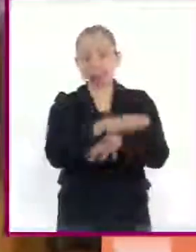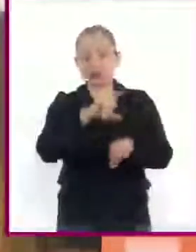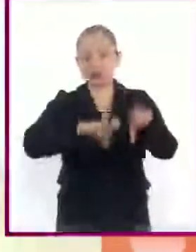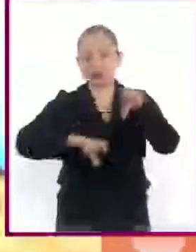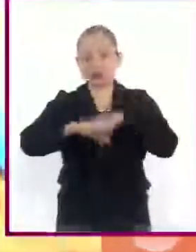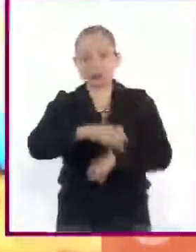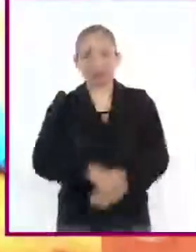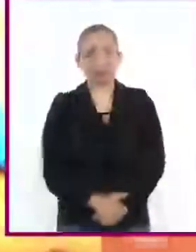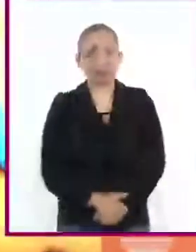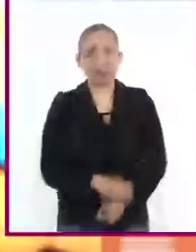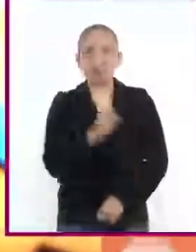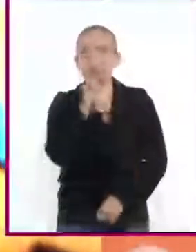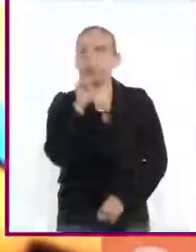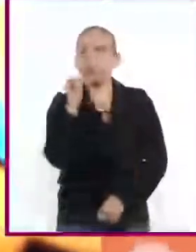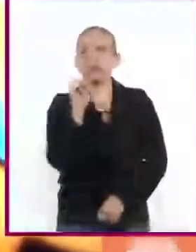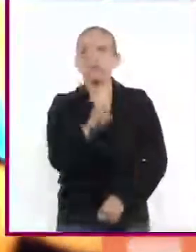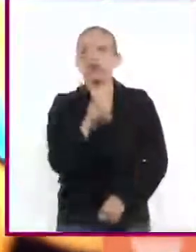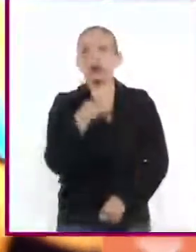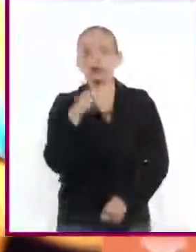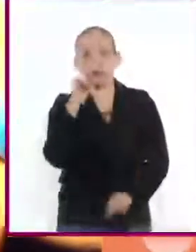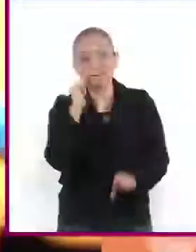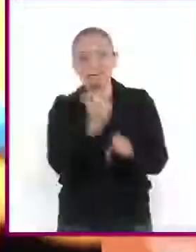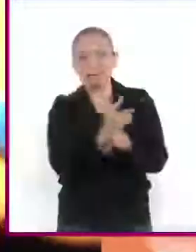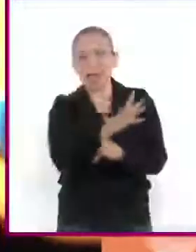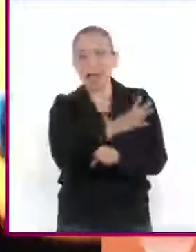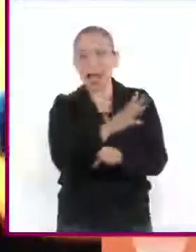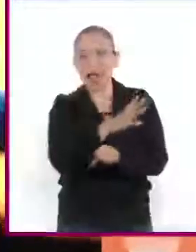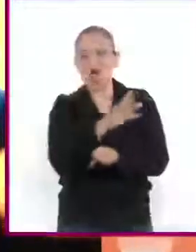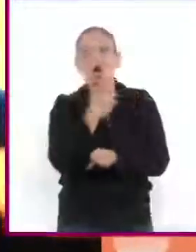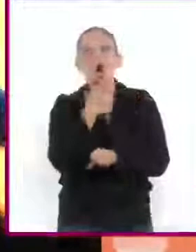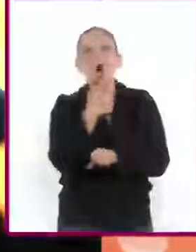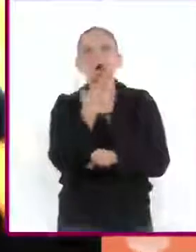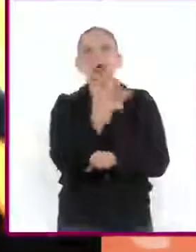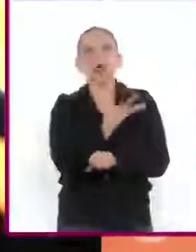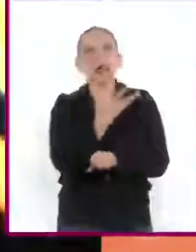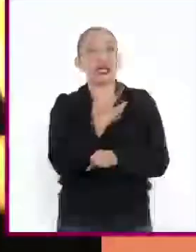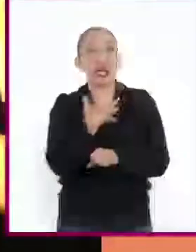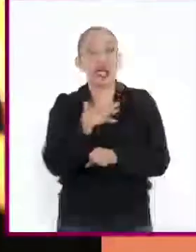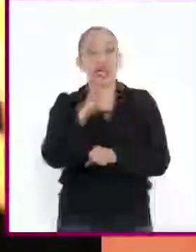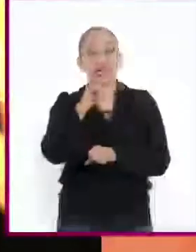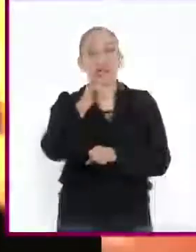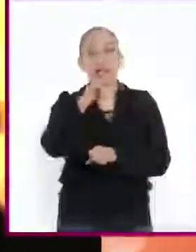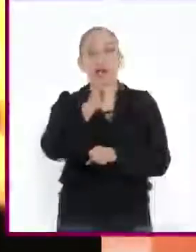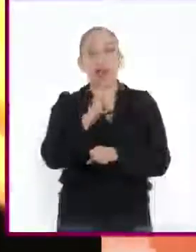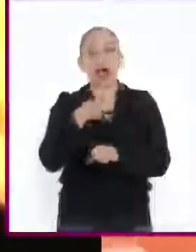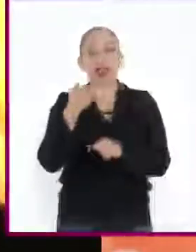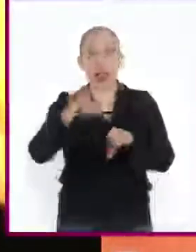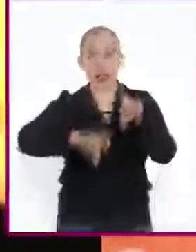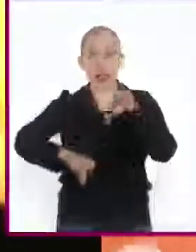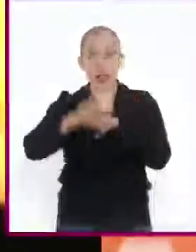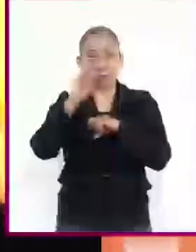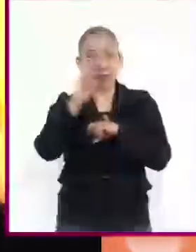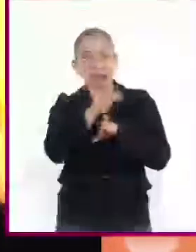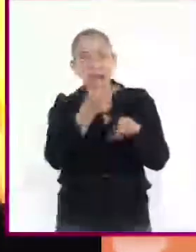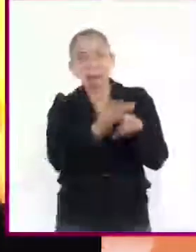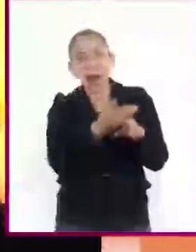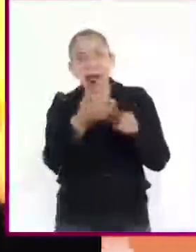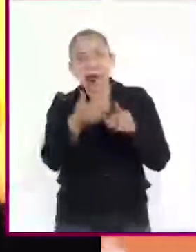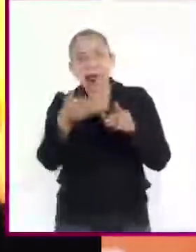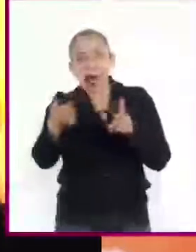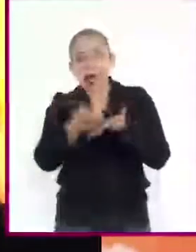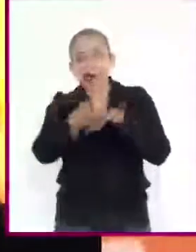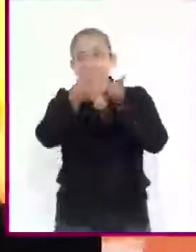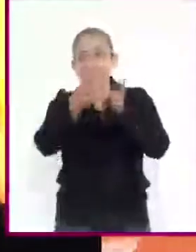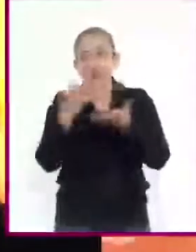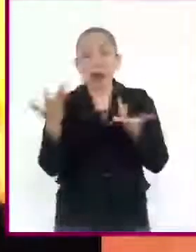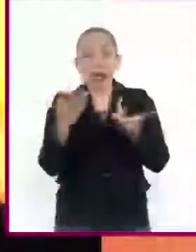químicos. También hemos identificado la utilidad que tiene la tabla periódica para predecir lo que sucederá cuando